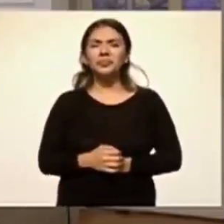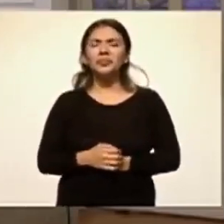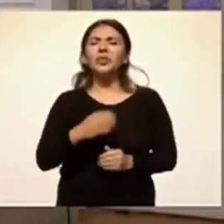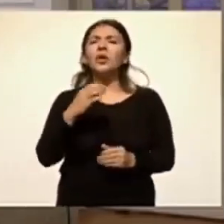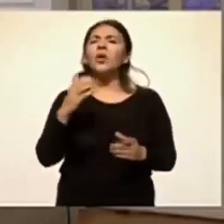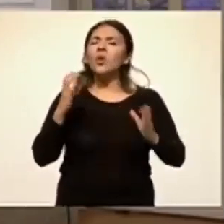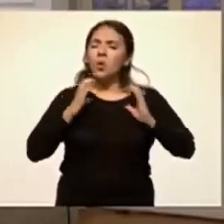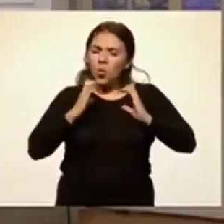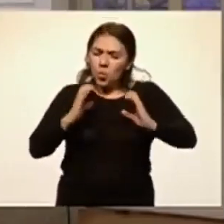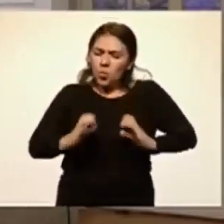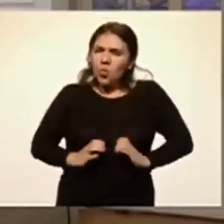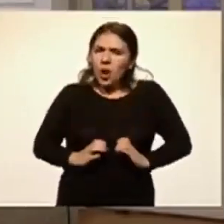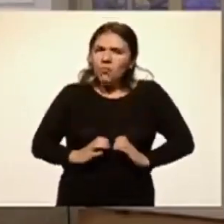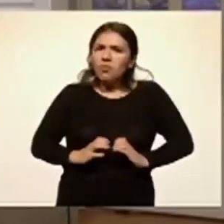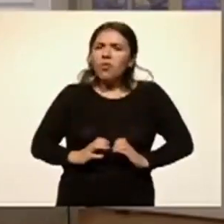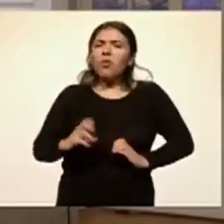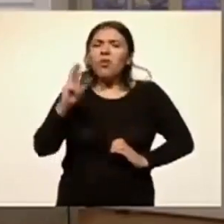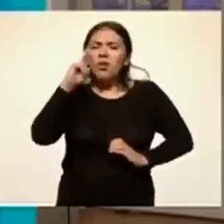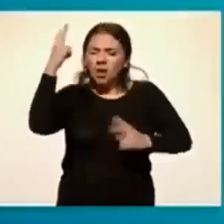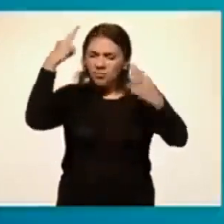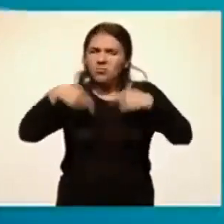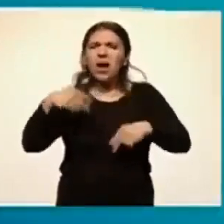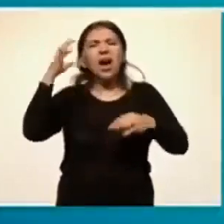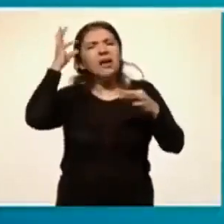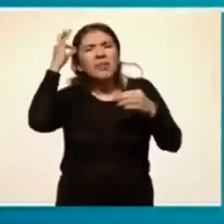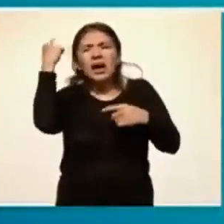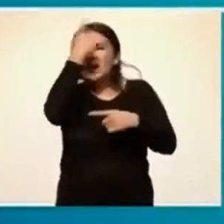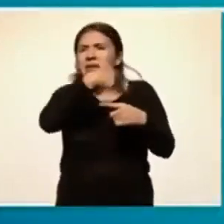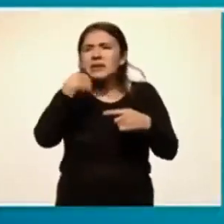físicos destaqué en mi descripción?